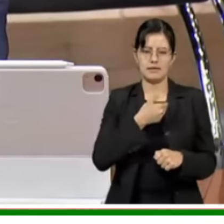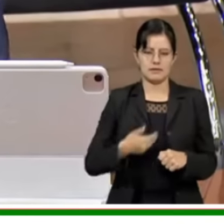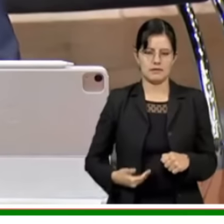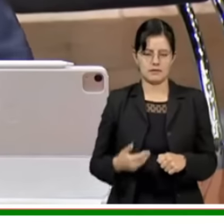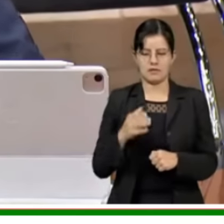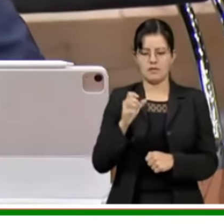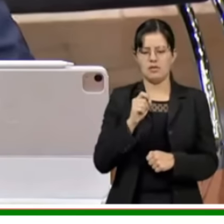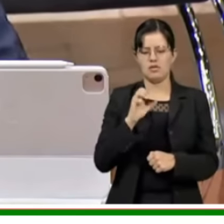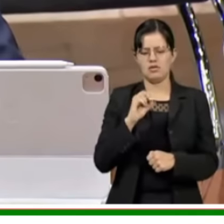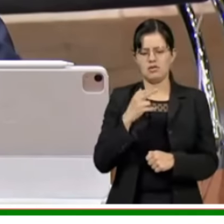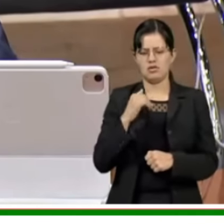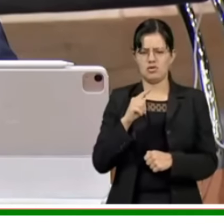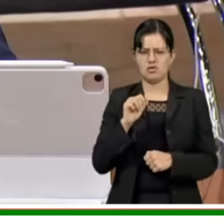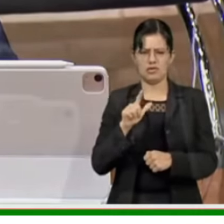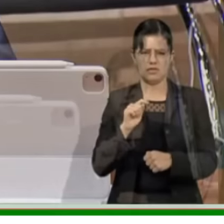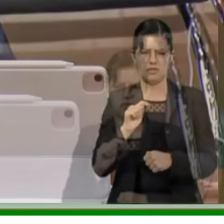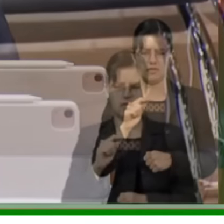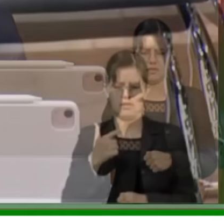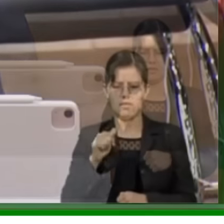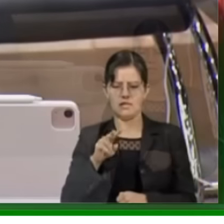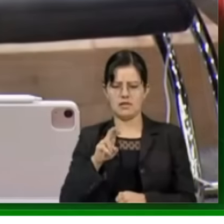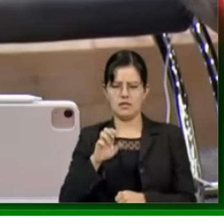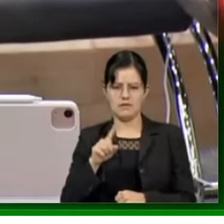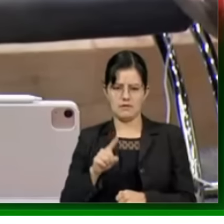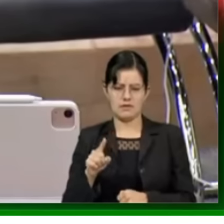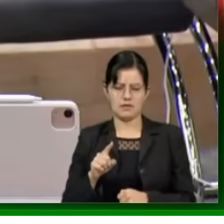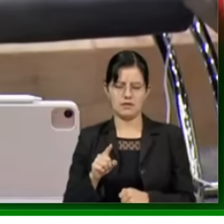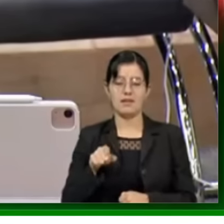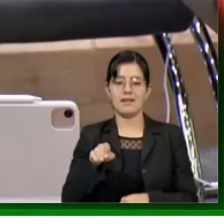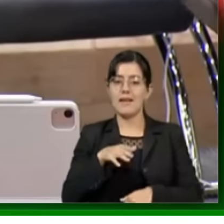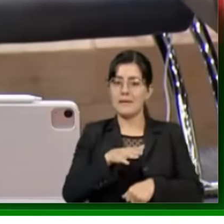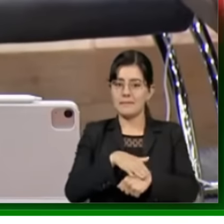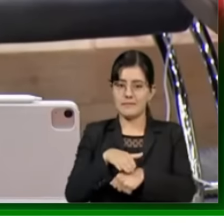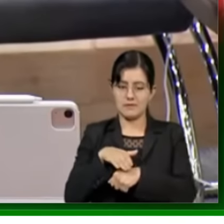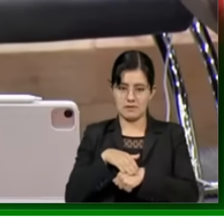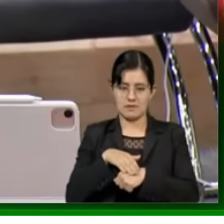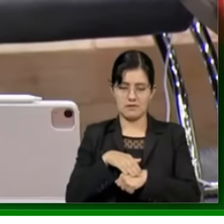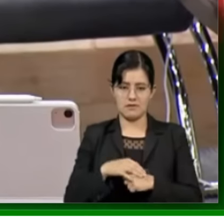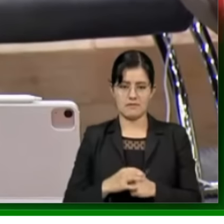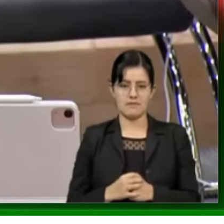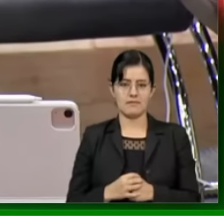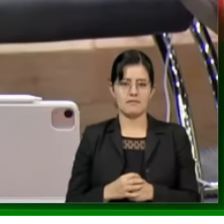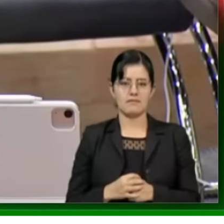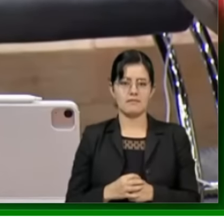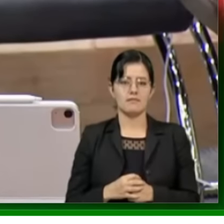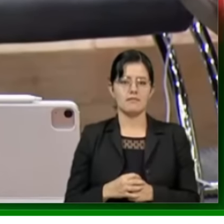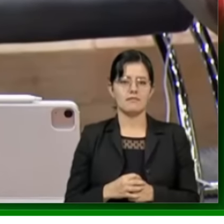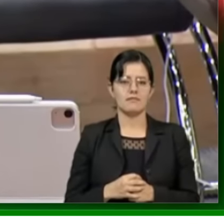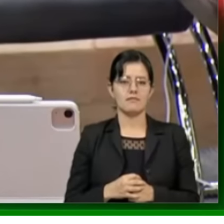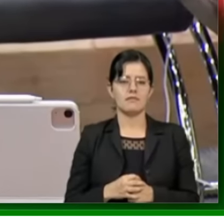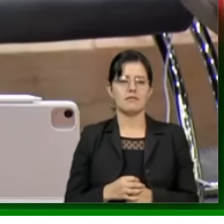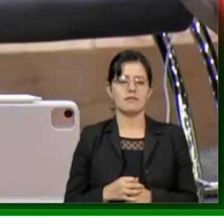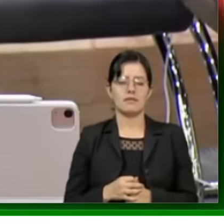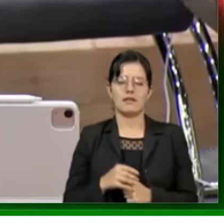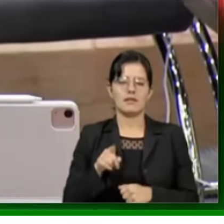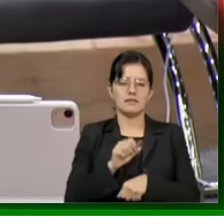soil Gálvez quien hace un llamado muy